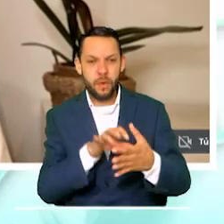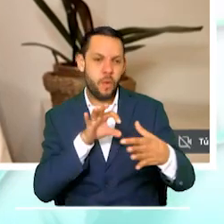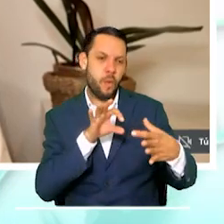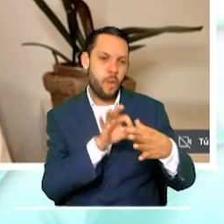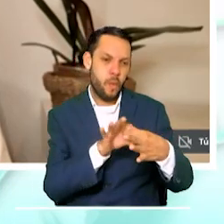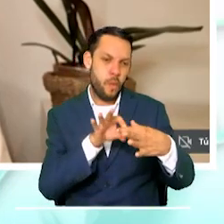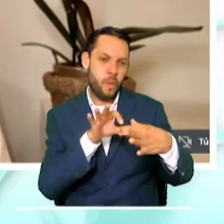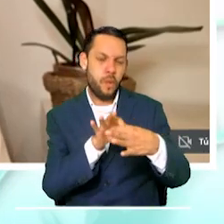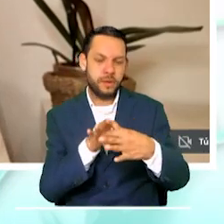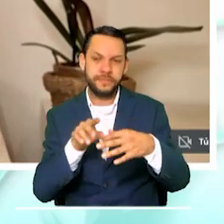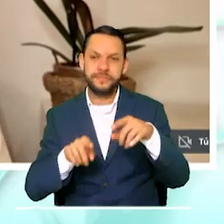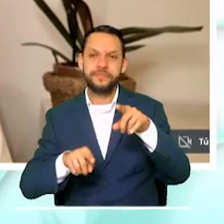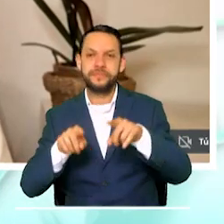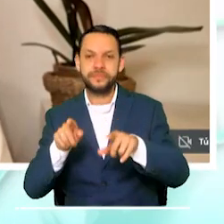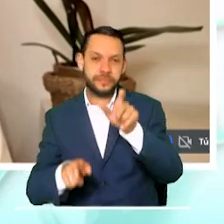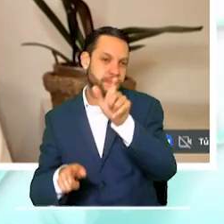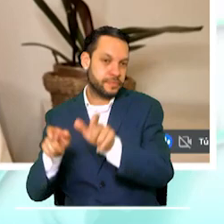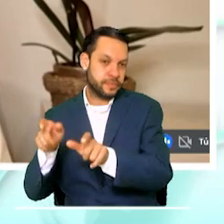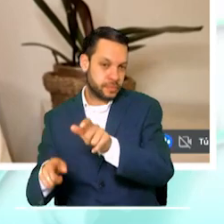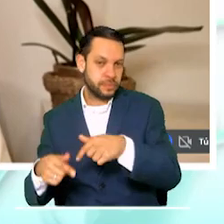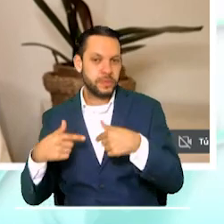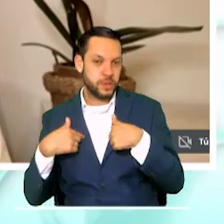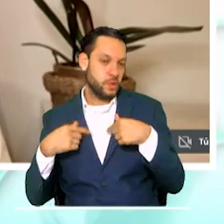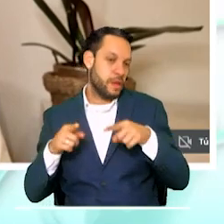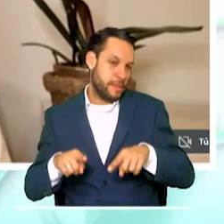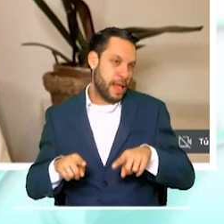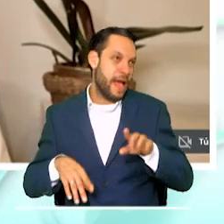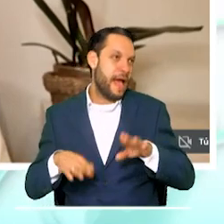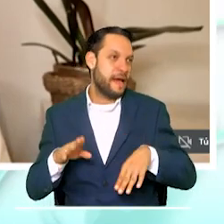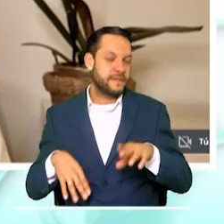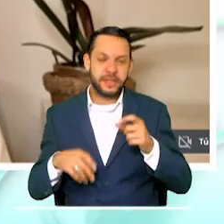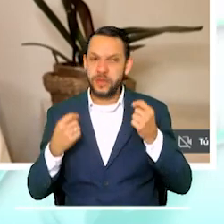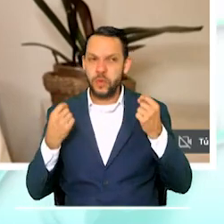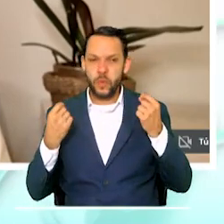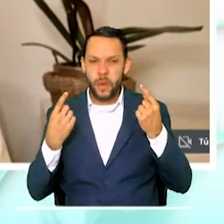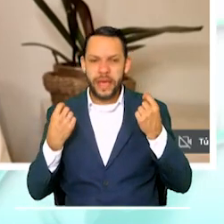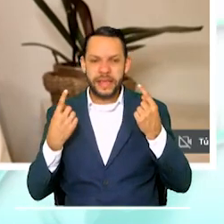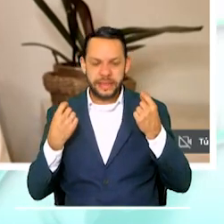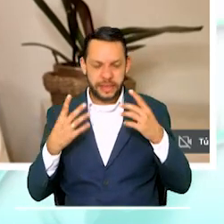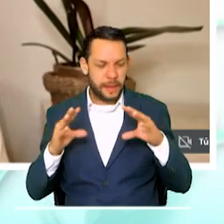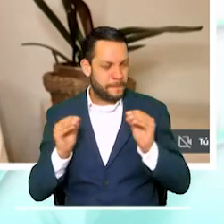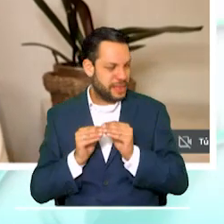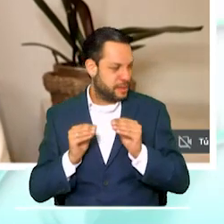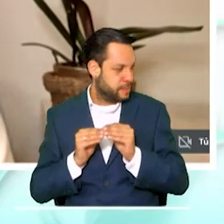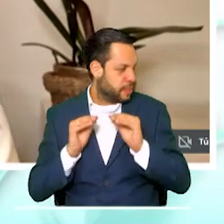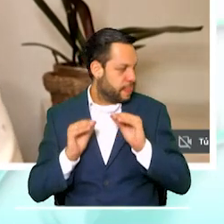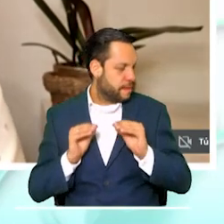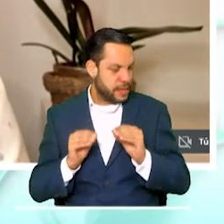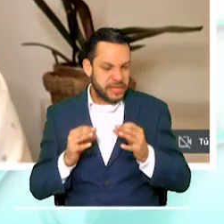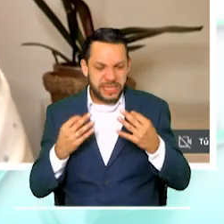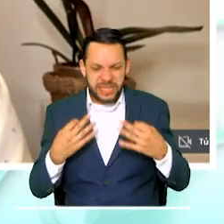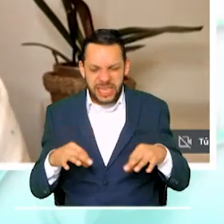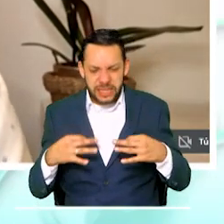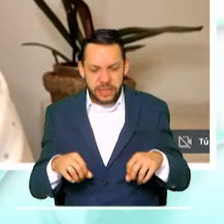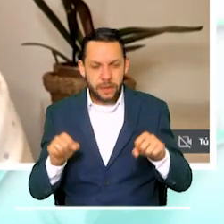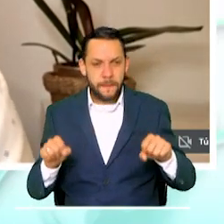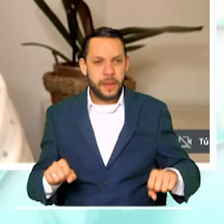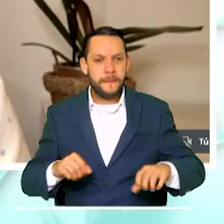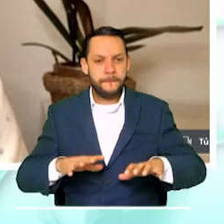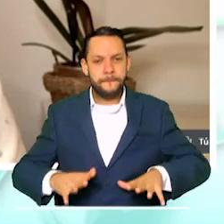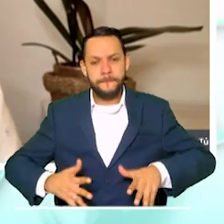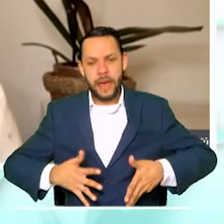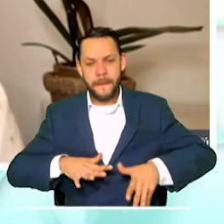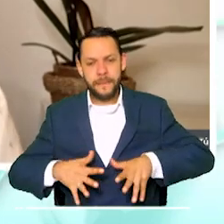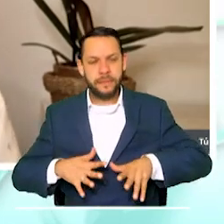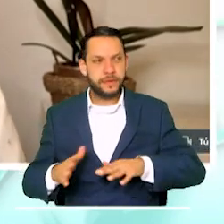gente muchas veces, y me incluyo, no sabemos. Cuéntanos cómo podemos hacerlo así, algo bien dinámico.